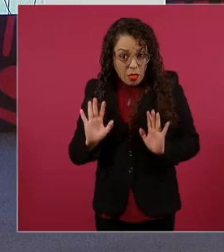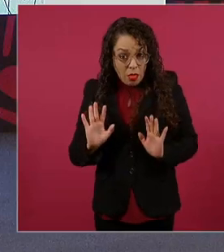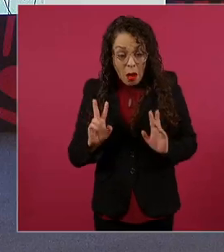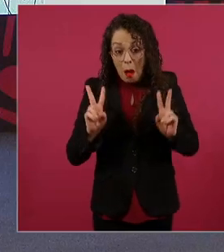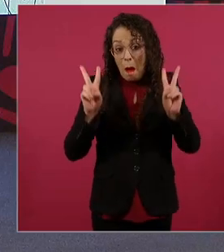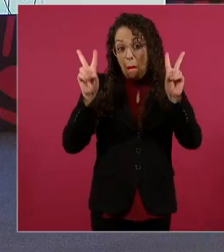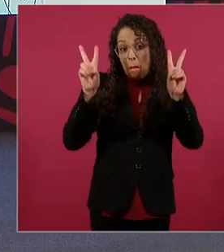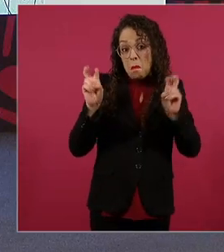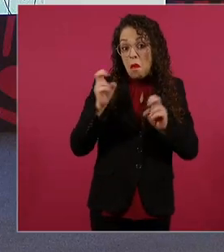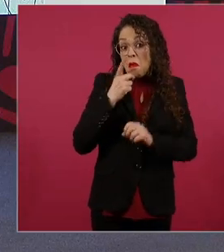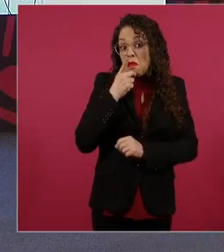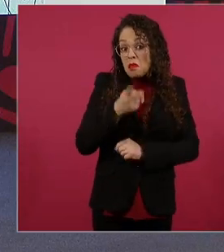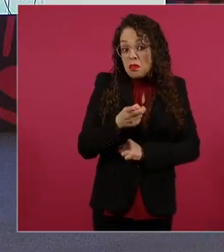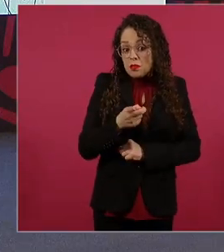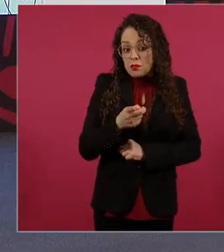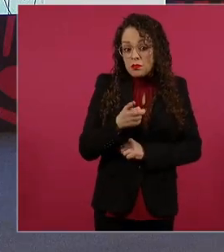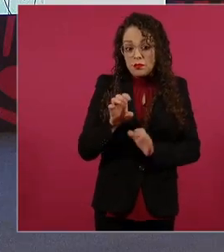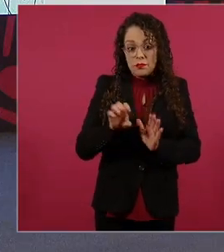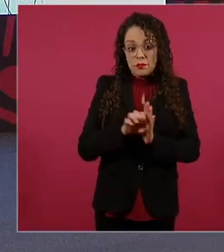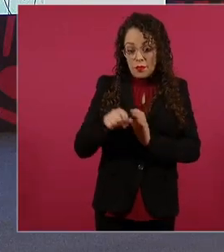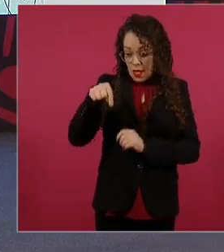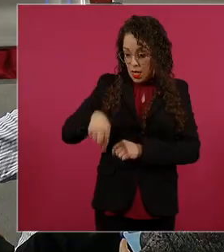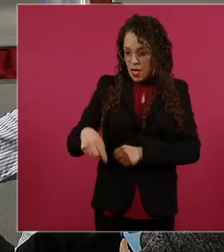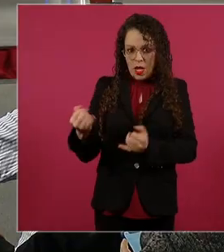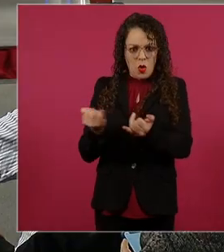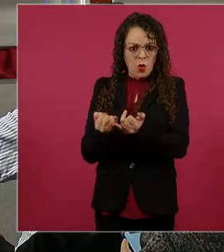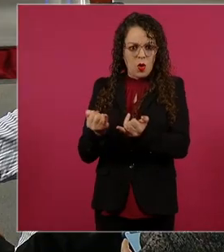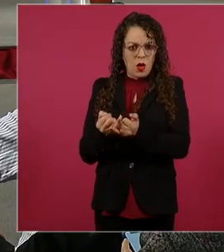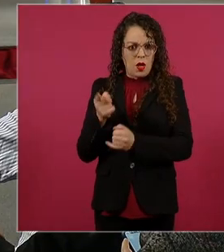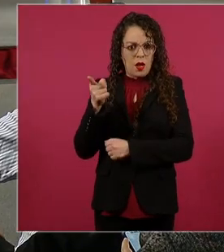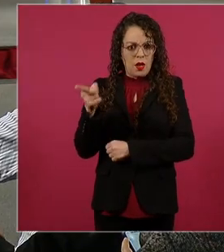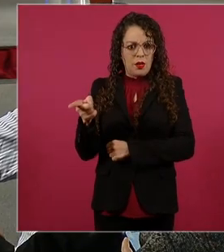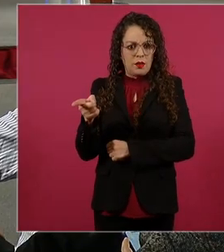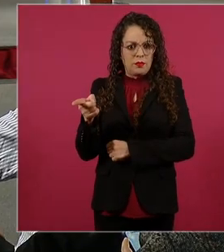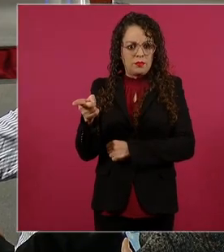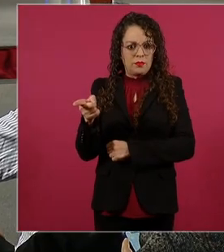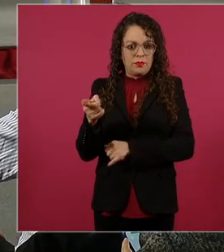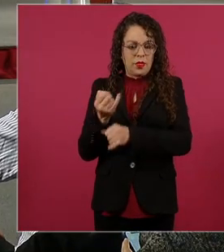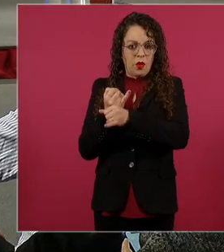como el de aquí que es autónomo el federal